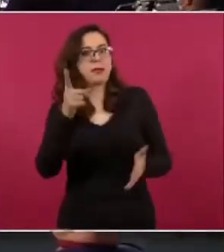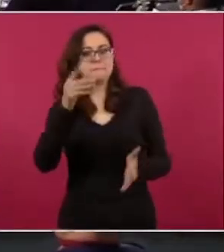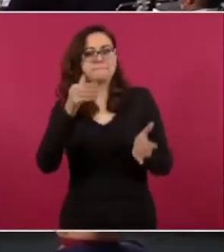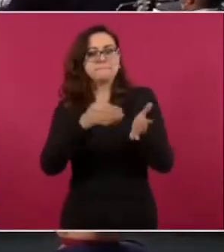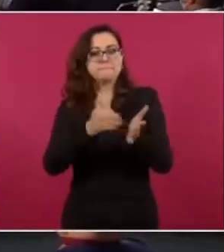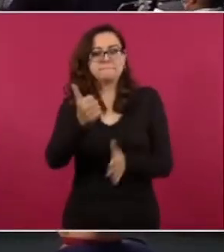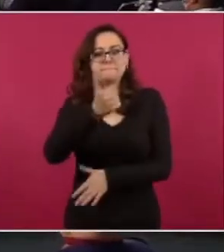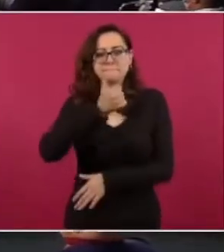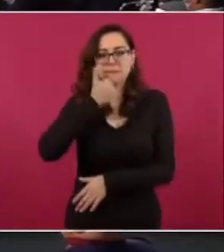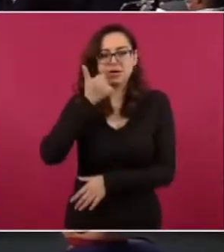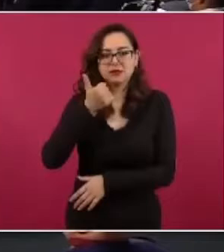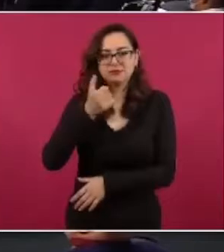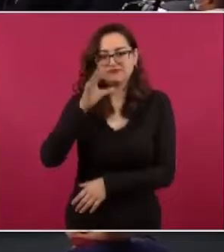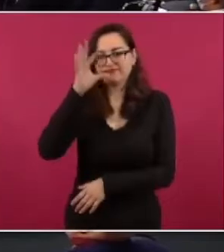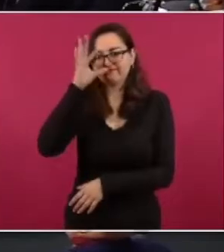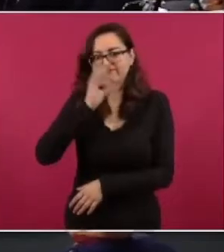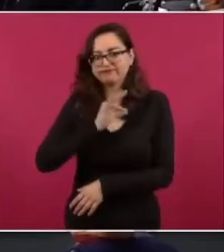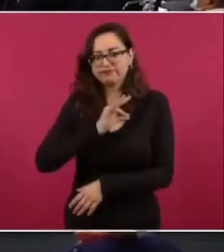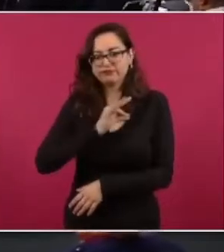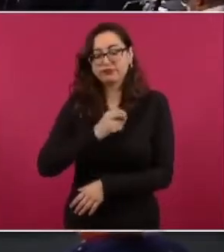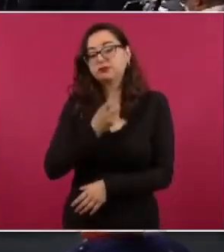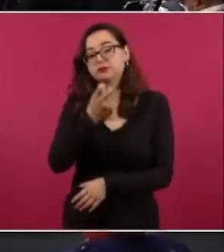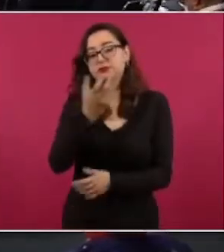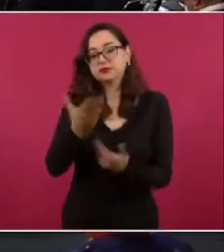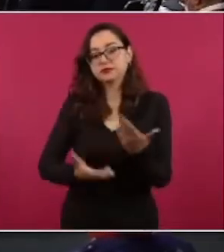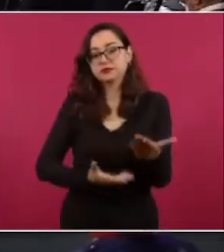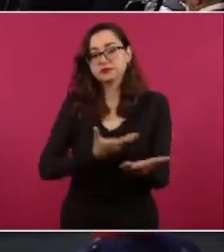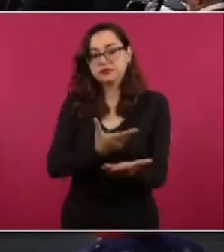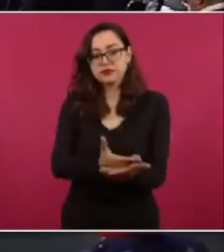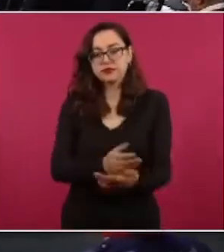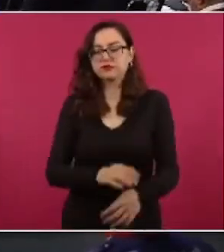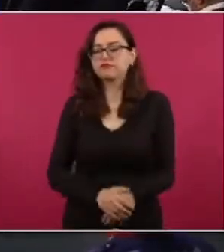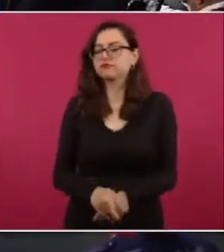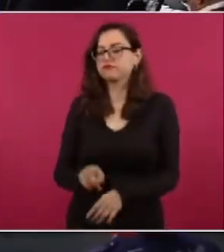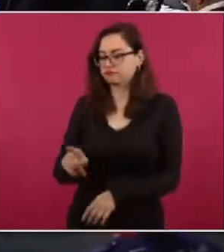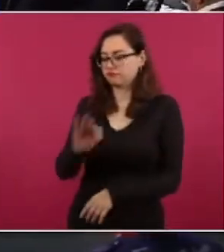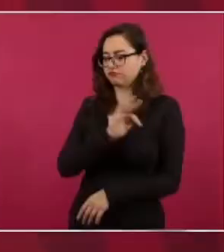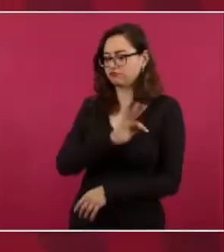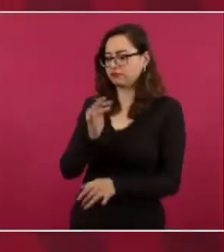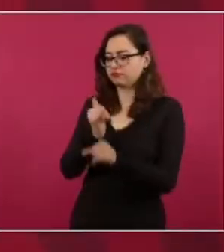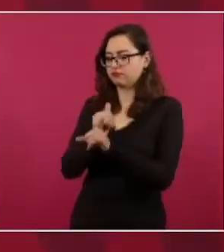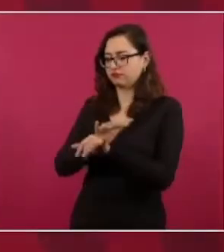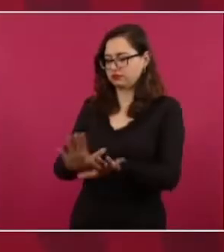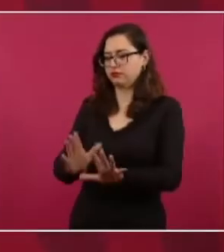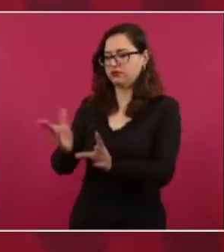Gracias. Muy bien, nos das el informe.